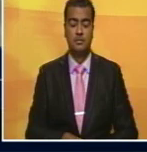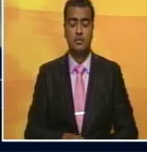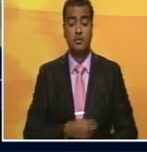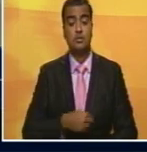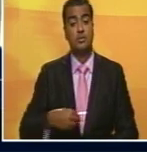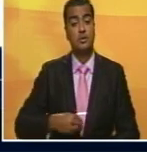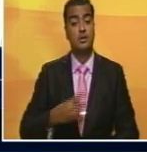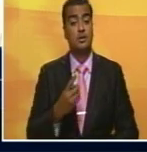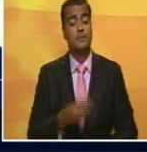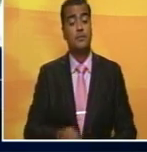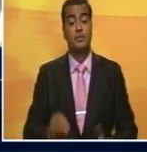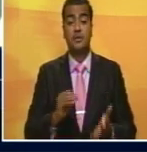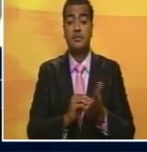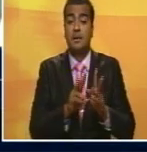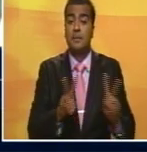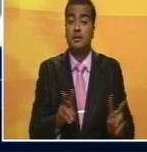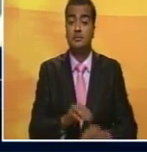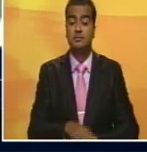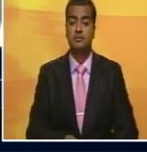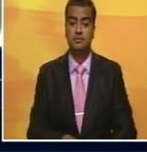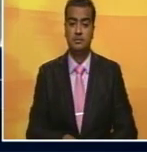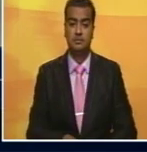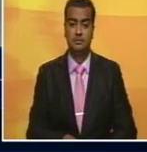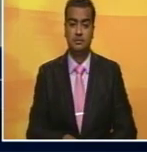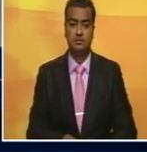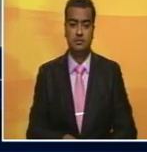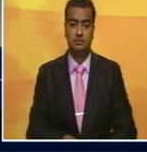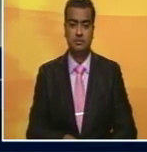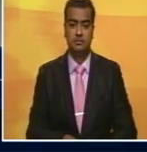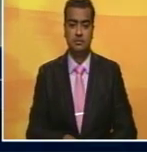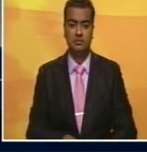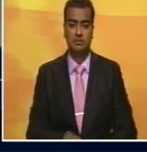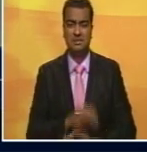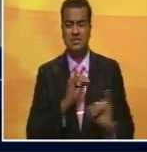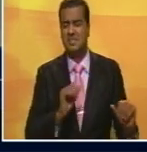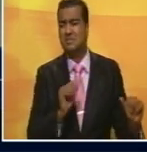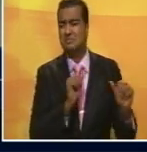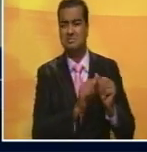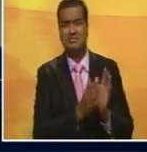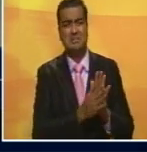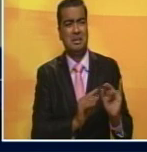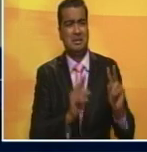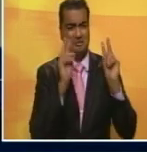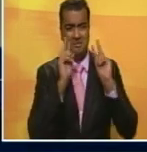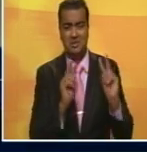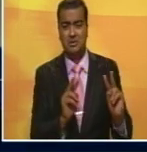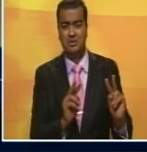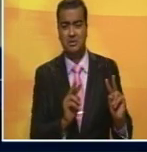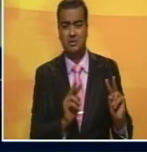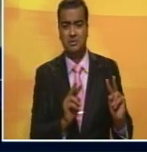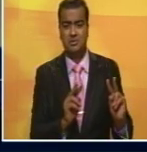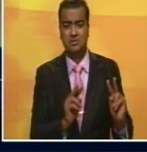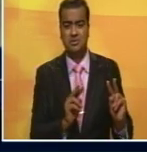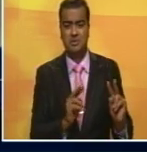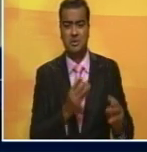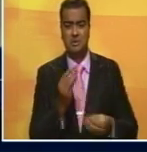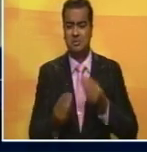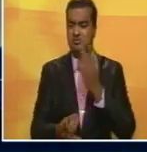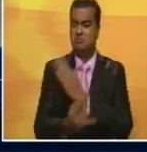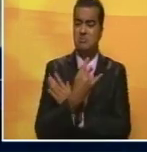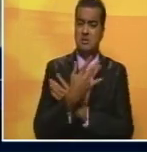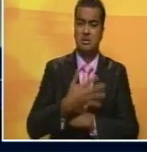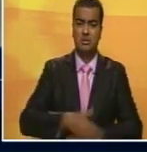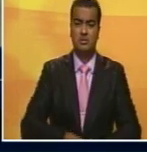los colombianos, reconciliarnos, dejar de vernos como